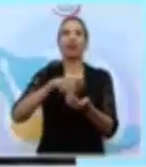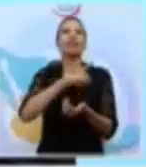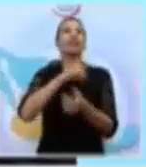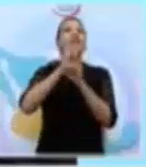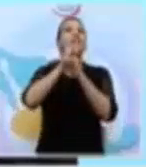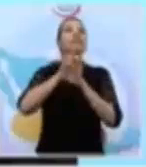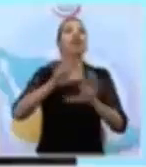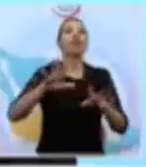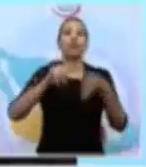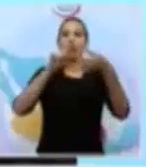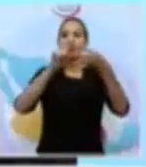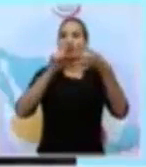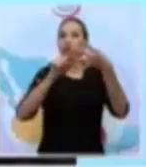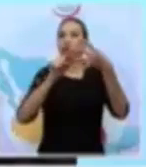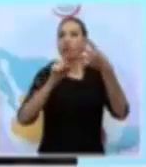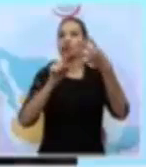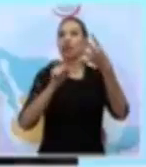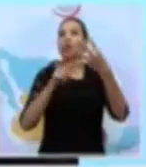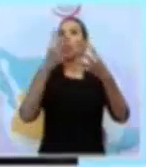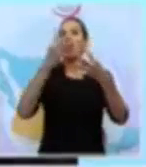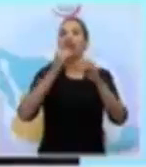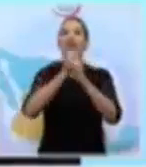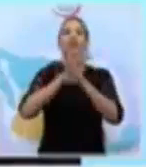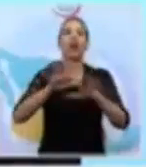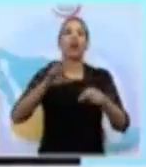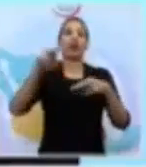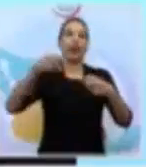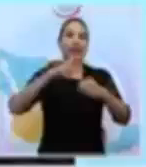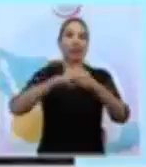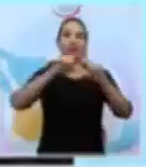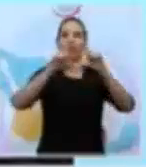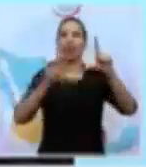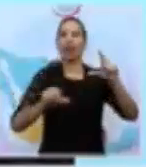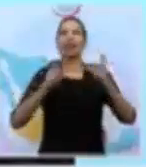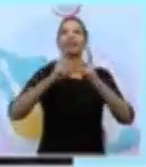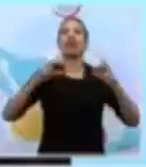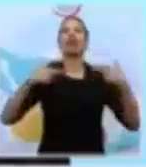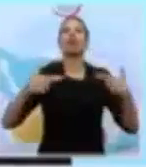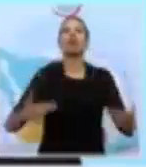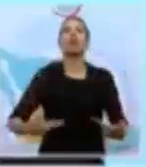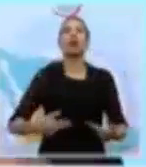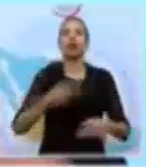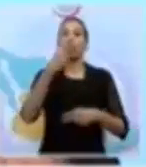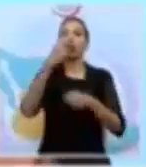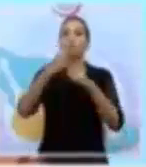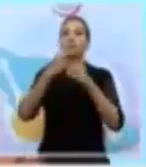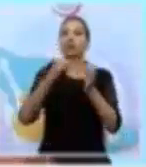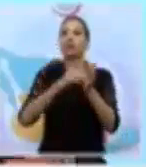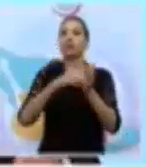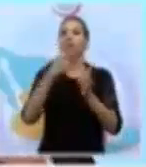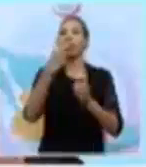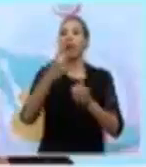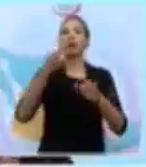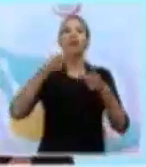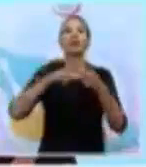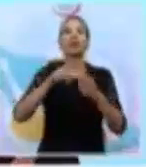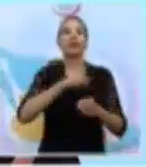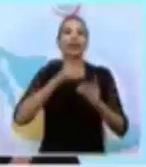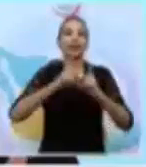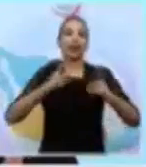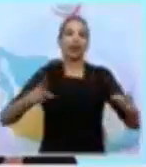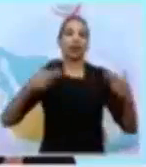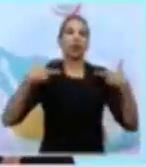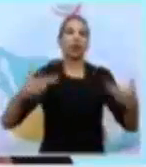publicamos 4 informes nacionales de desarrollo humano. El primer fue en 2002, que medía desarrollo humano en